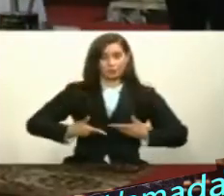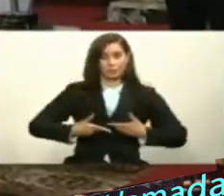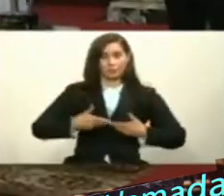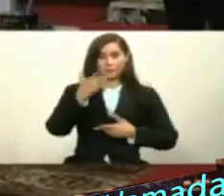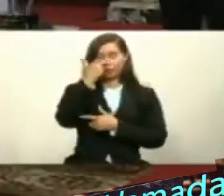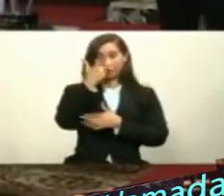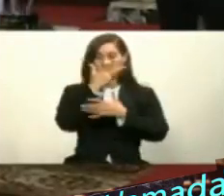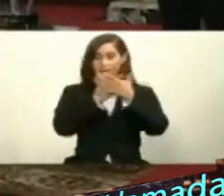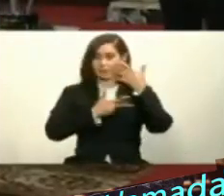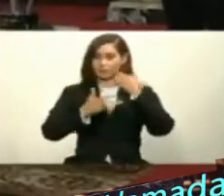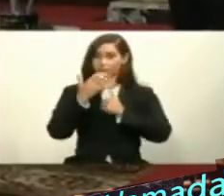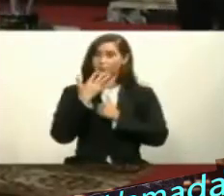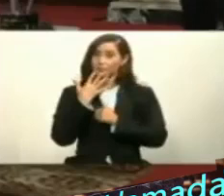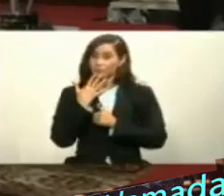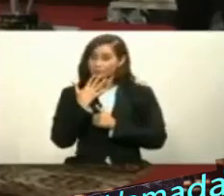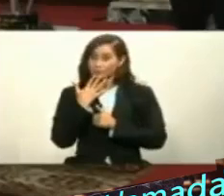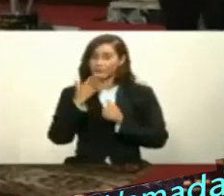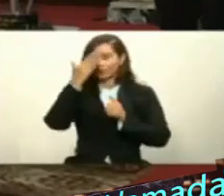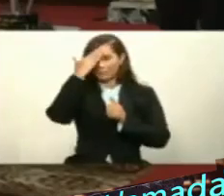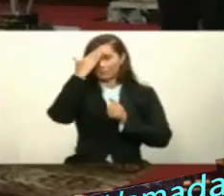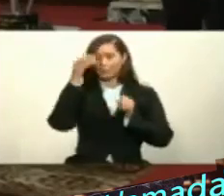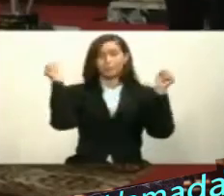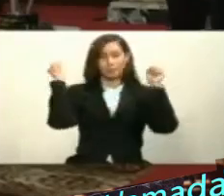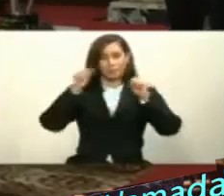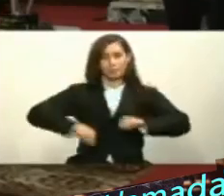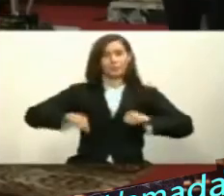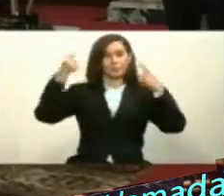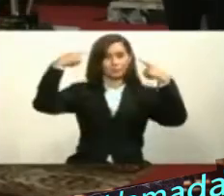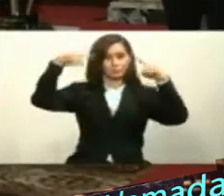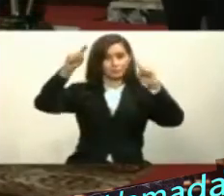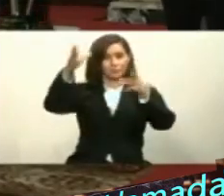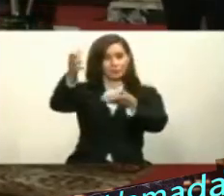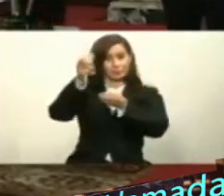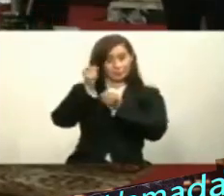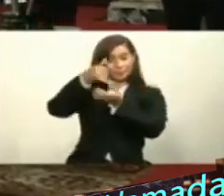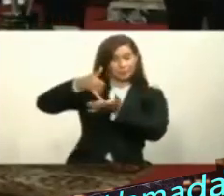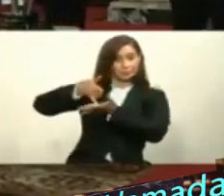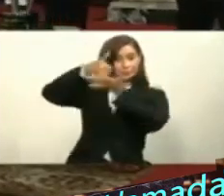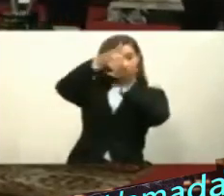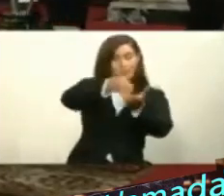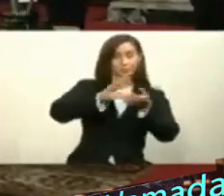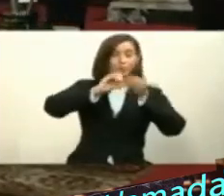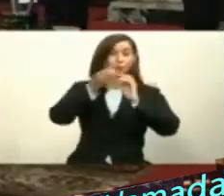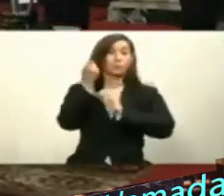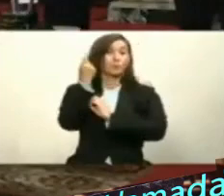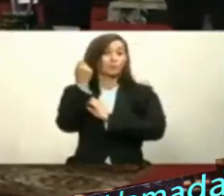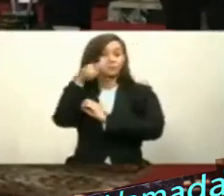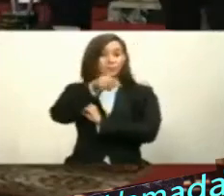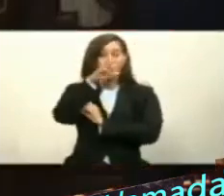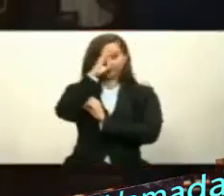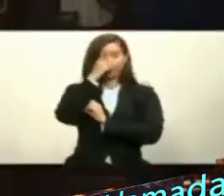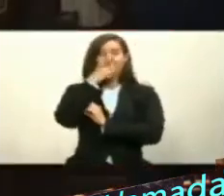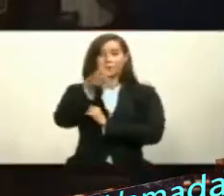la bandera para las Águilas del Cibao. Escuchemos este cortecito y luego veremos lo que dijo el presidente Luis Abinader